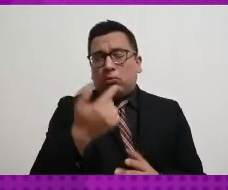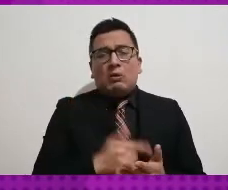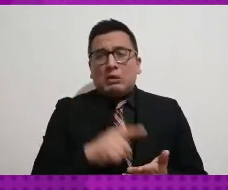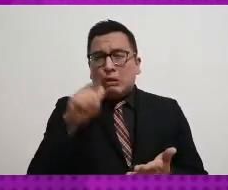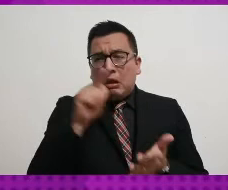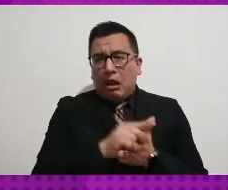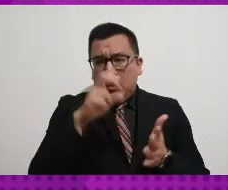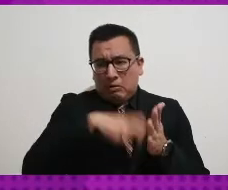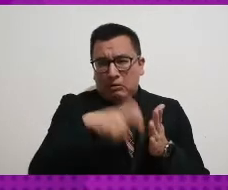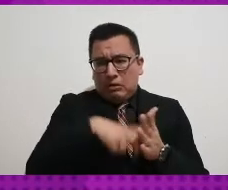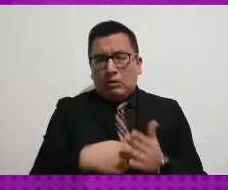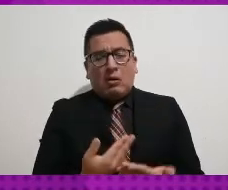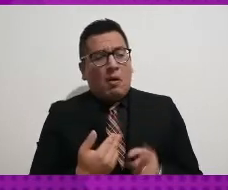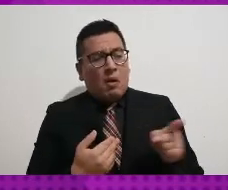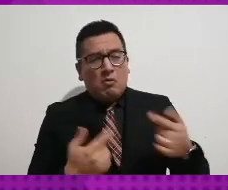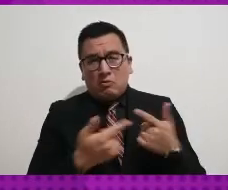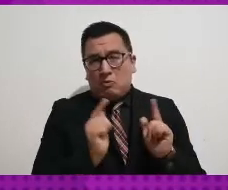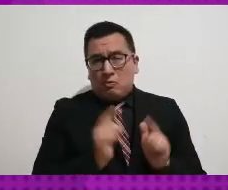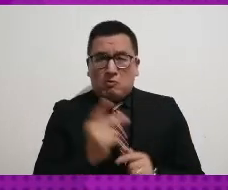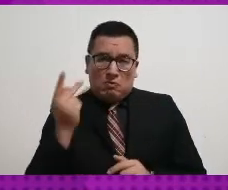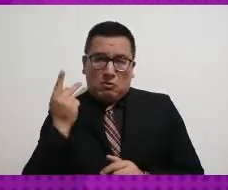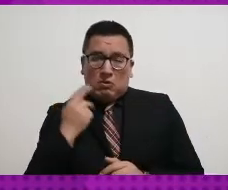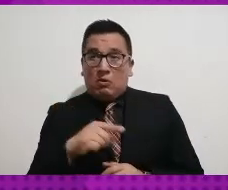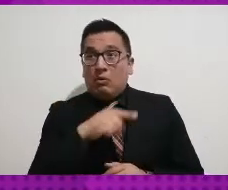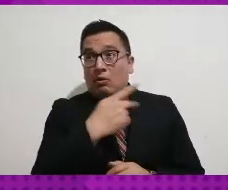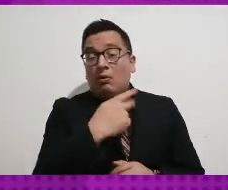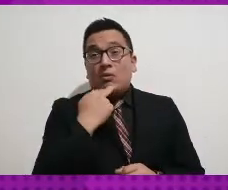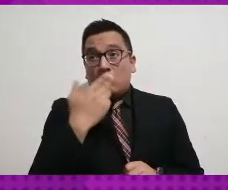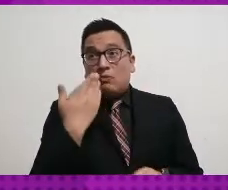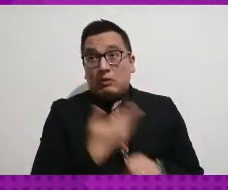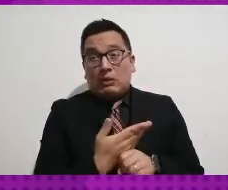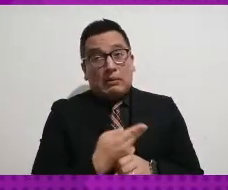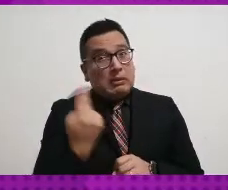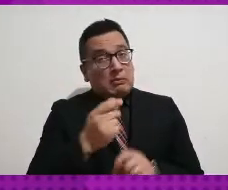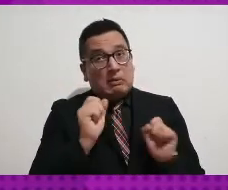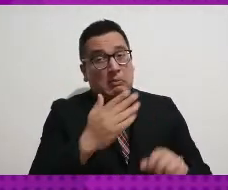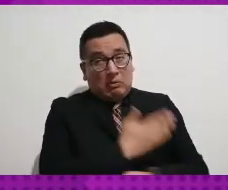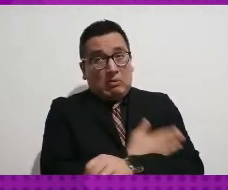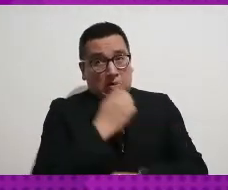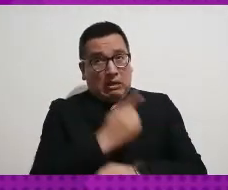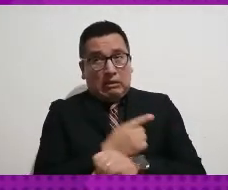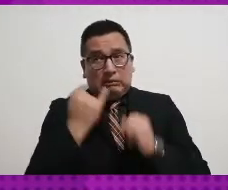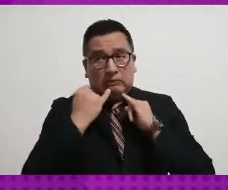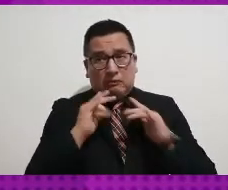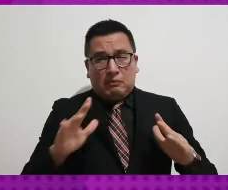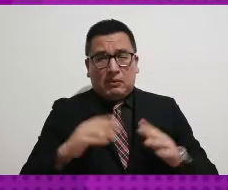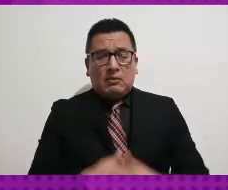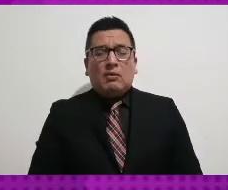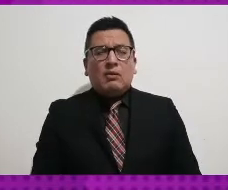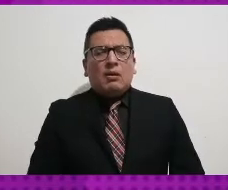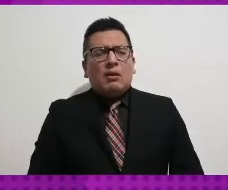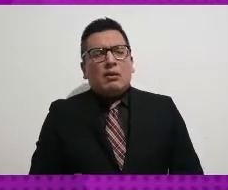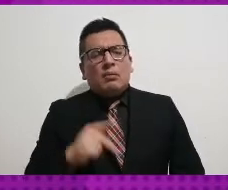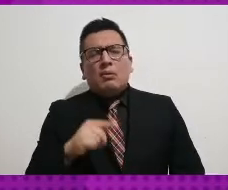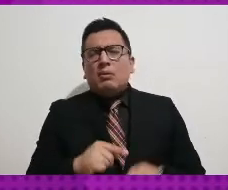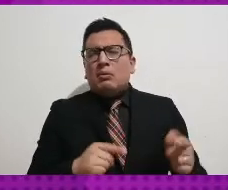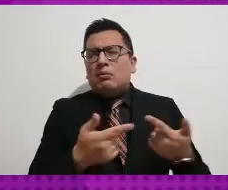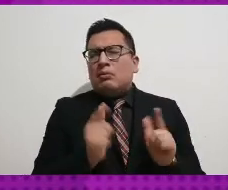los partidos políticos se convirtieron en sujetos obligados del régimen de transparencia. En el entendido de que